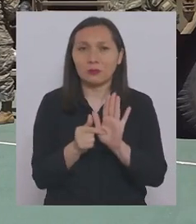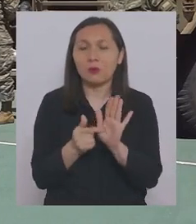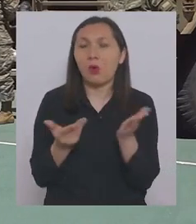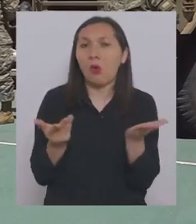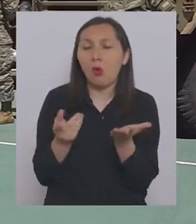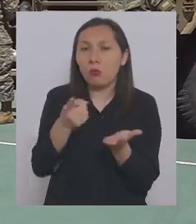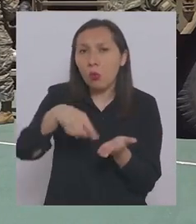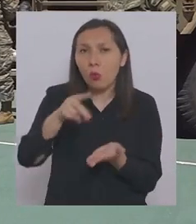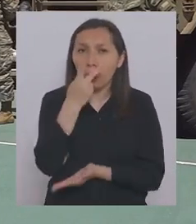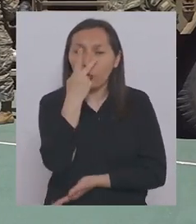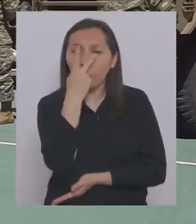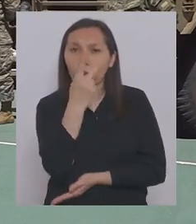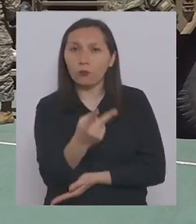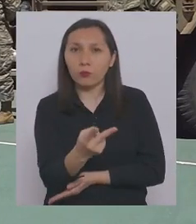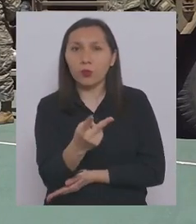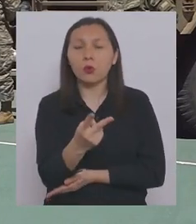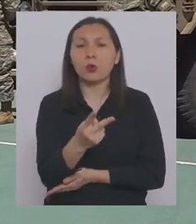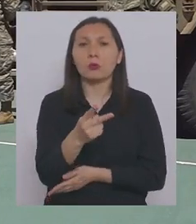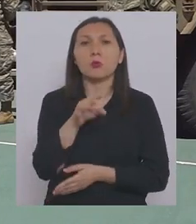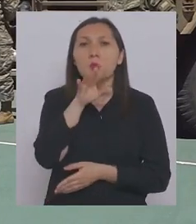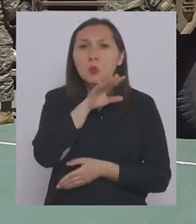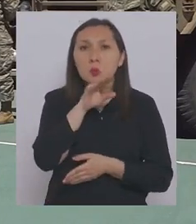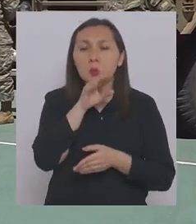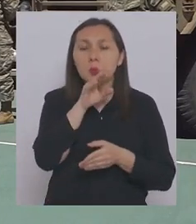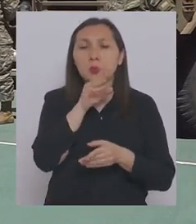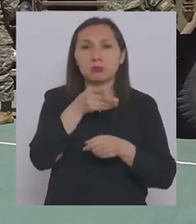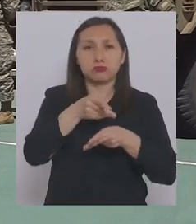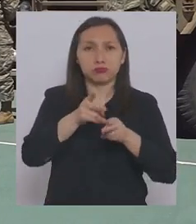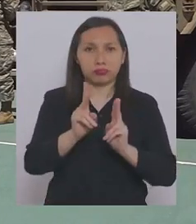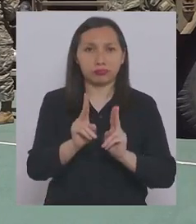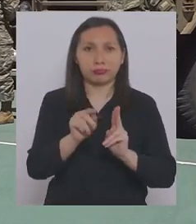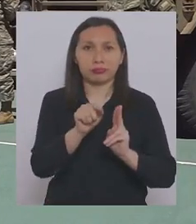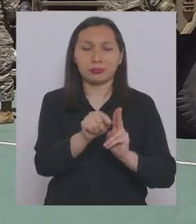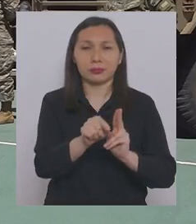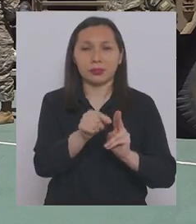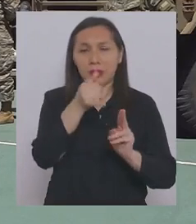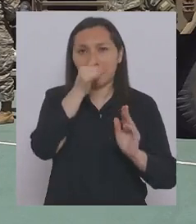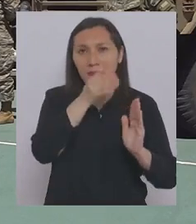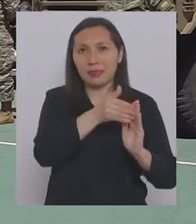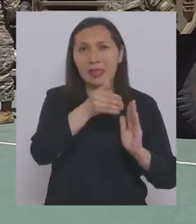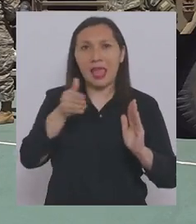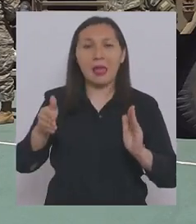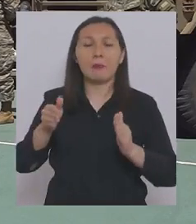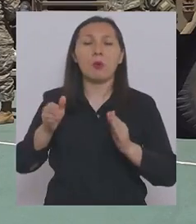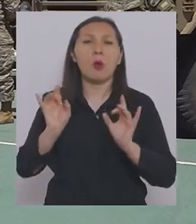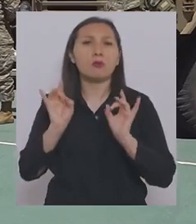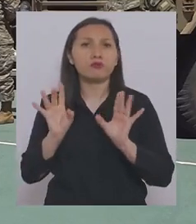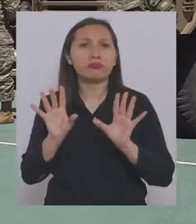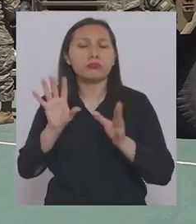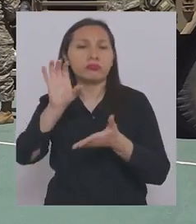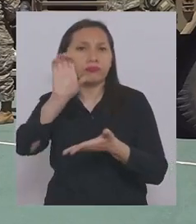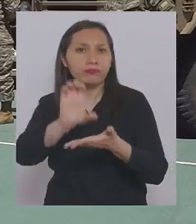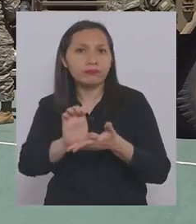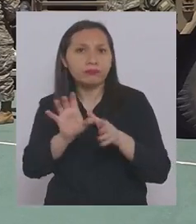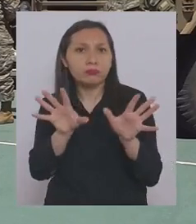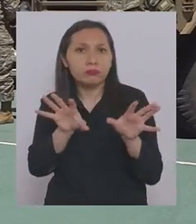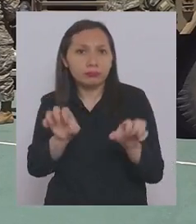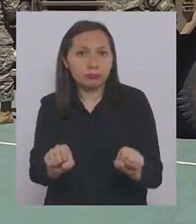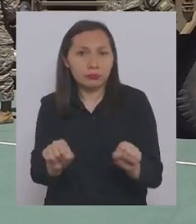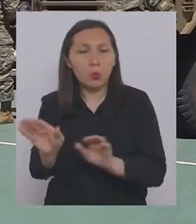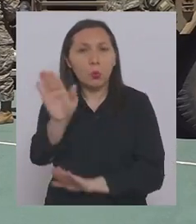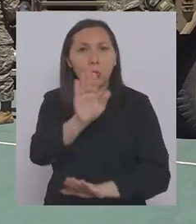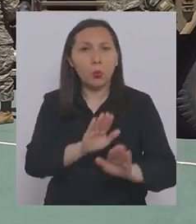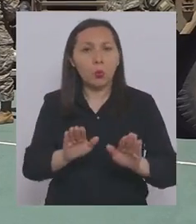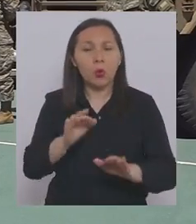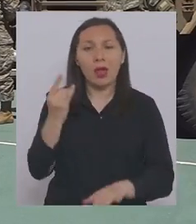visto reflejado la utilidad del periodo de excepción constitucional de emergencia en estas cuatro